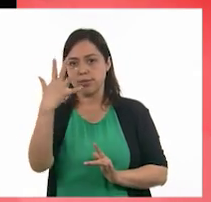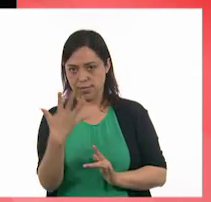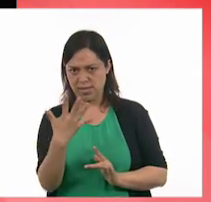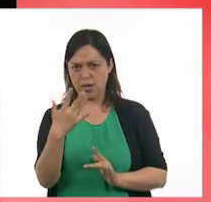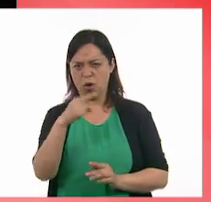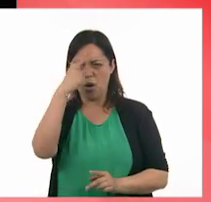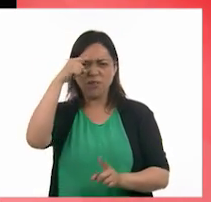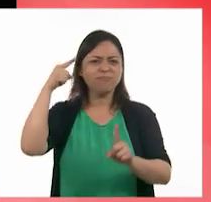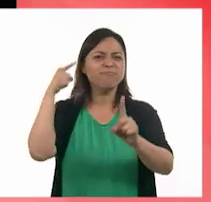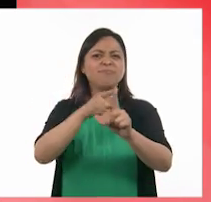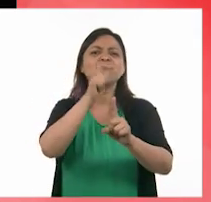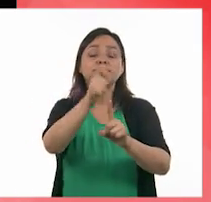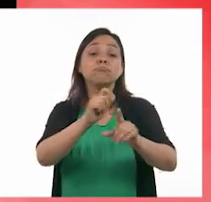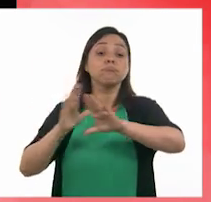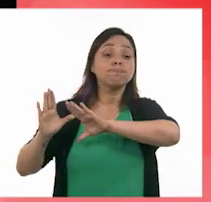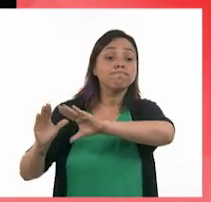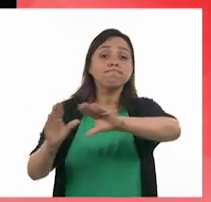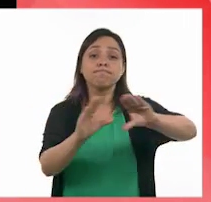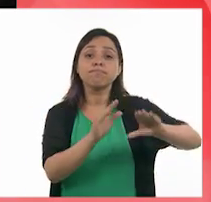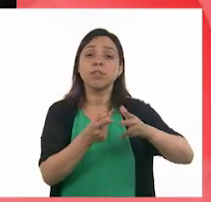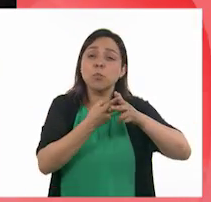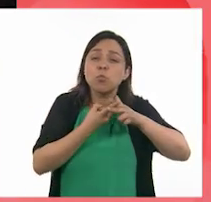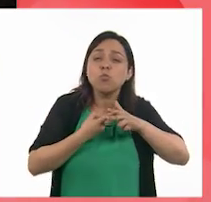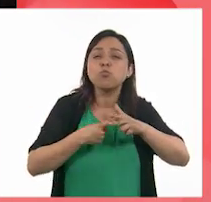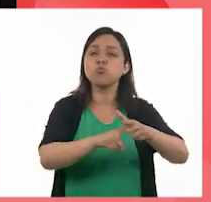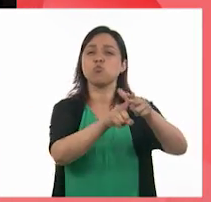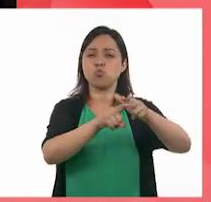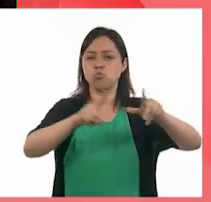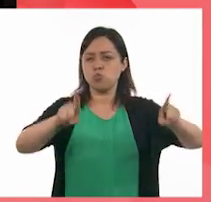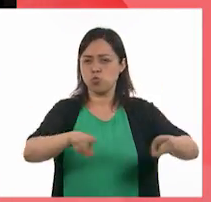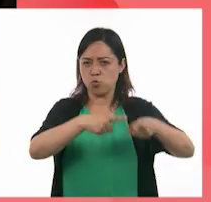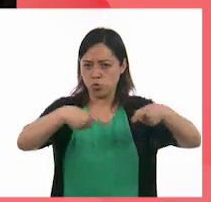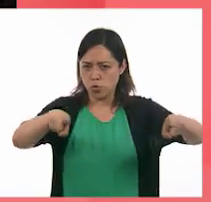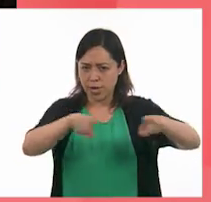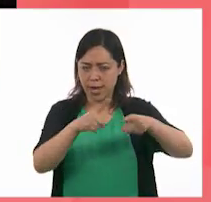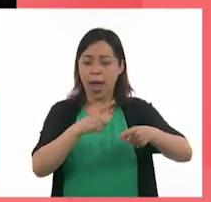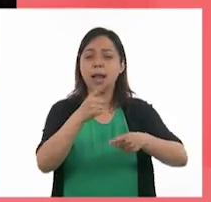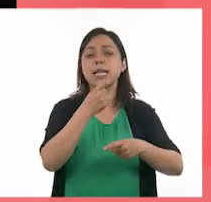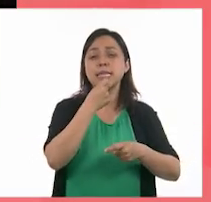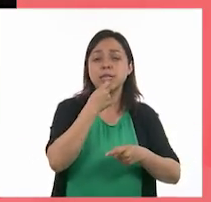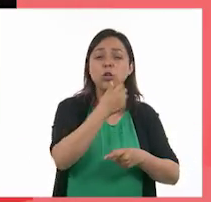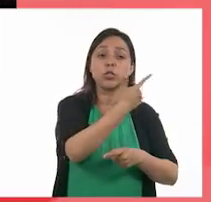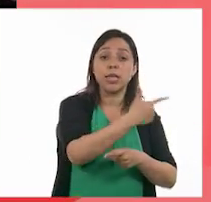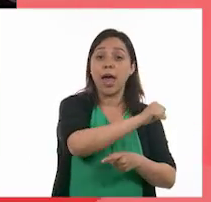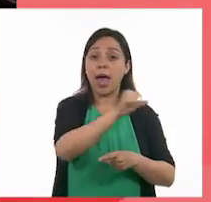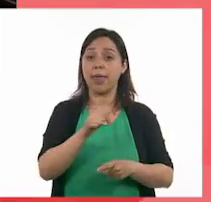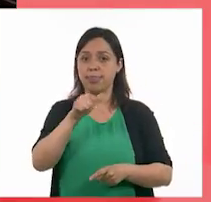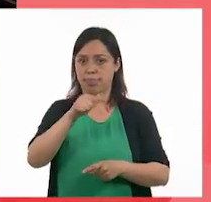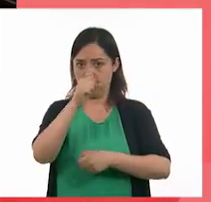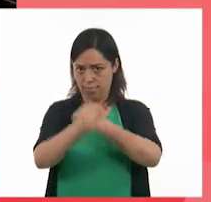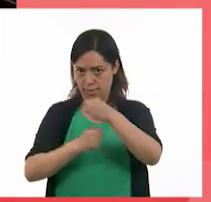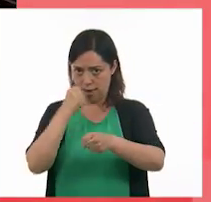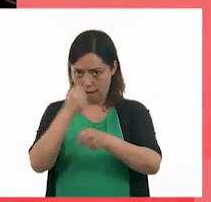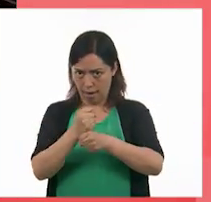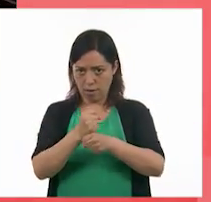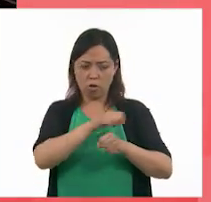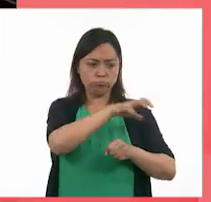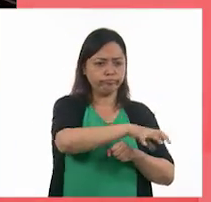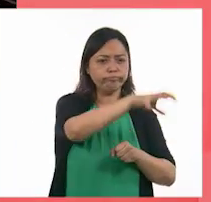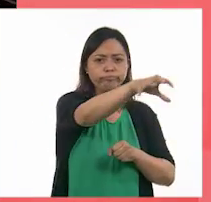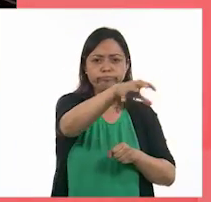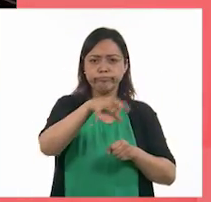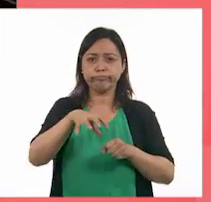objetivo es dar clases de iniciación musical a niños entre 7 y 17 años. Estamos en 21 polígonos de